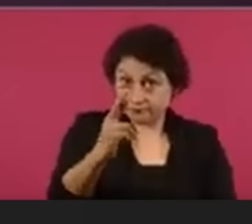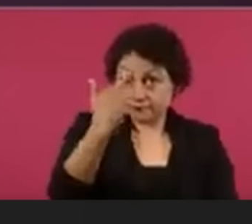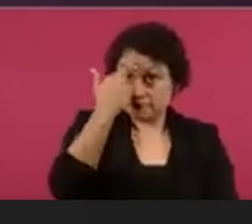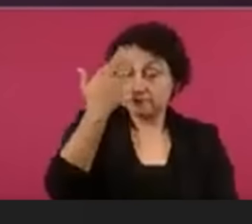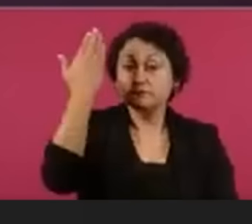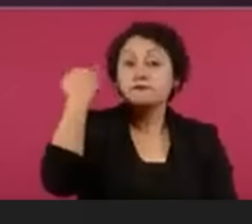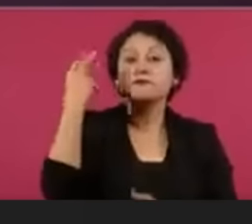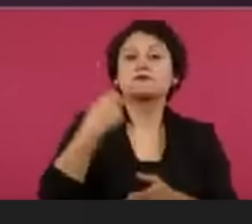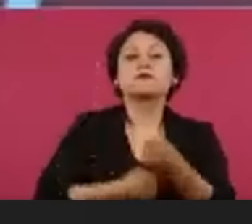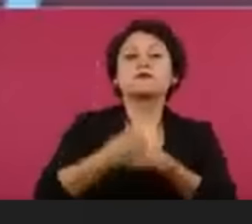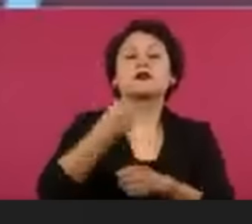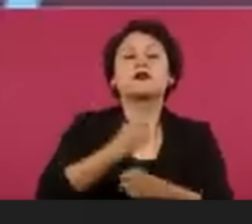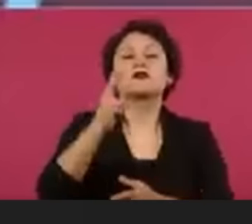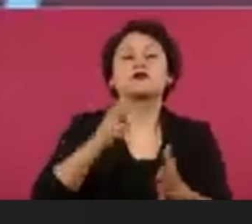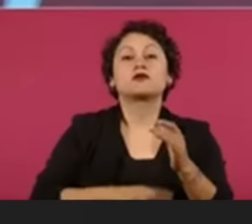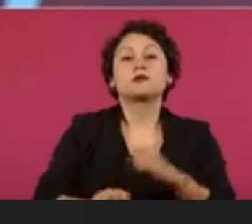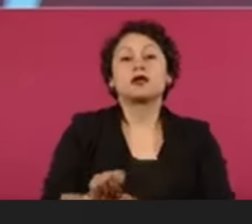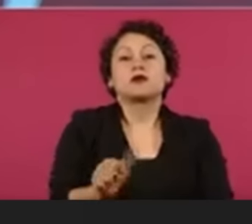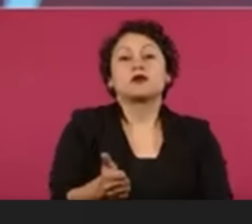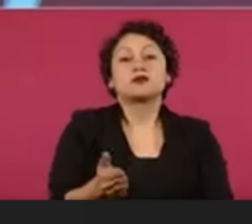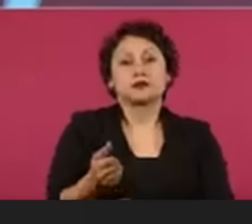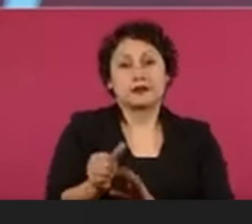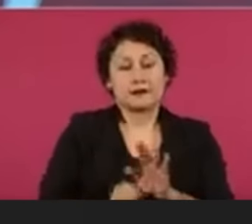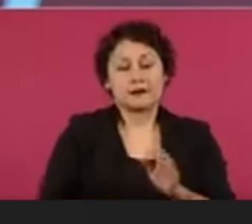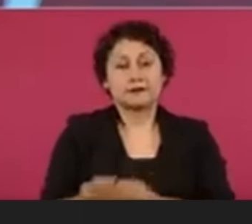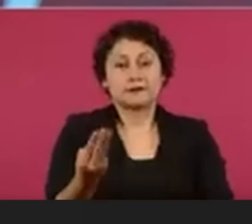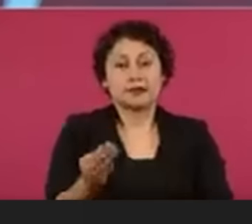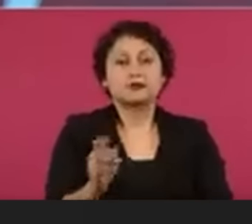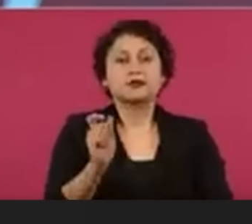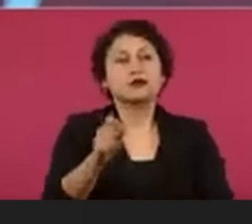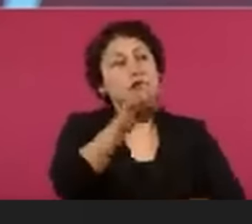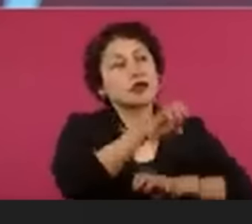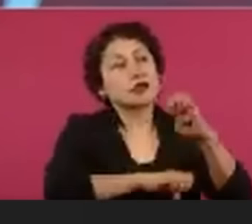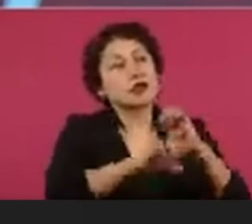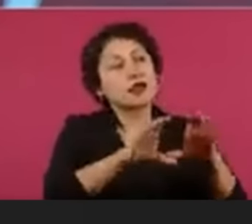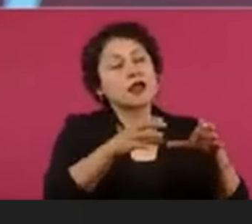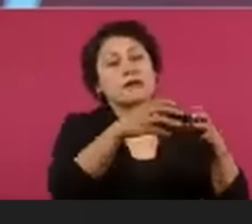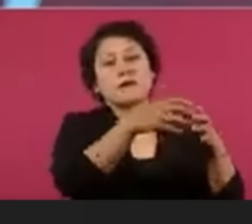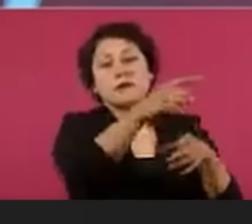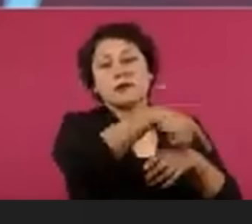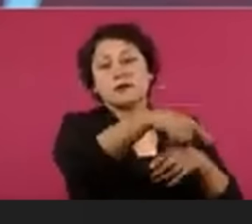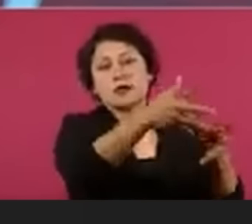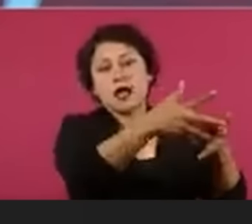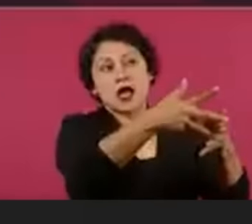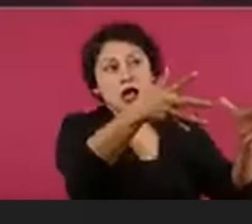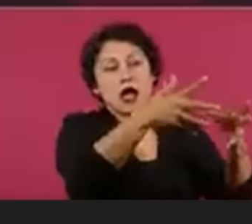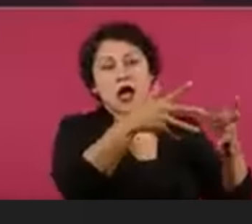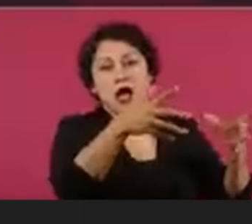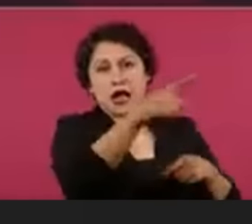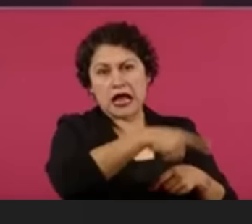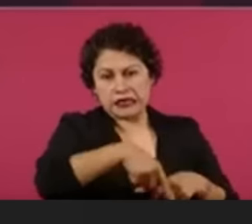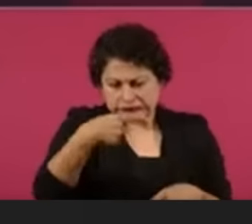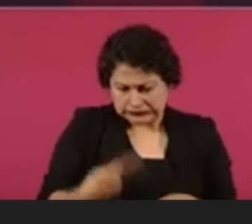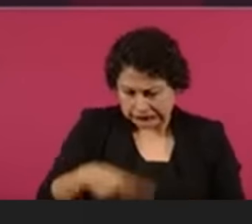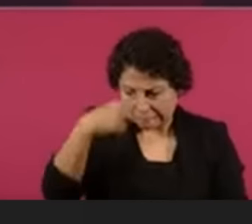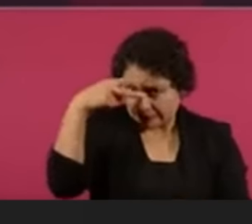2011 las corporaciones mediáticas, las más grandes, las más poderosas de este